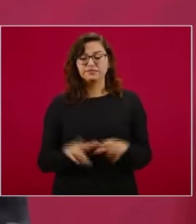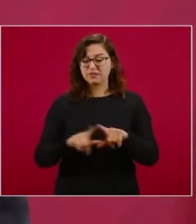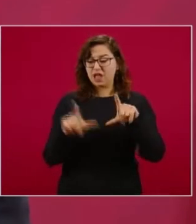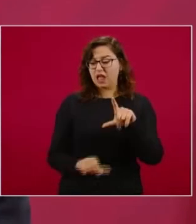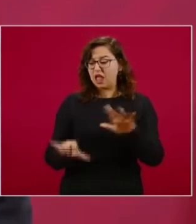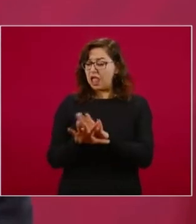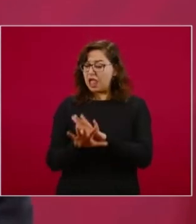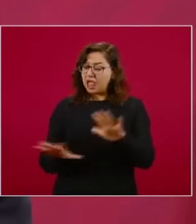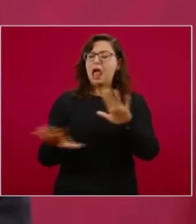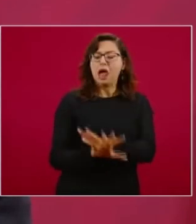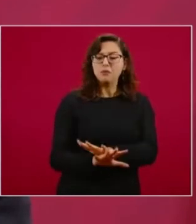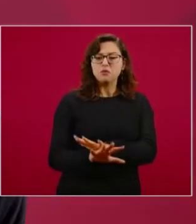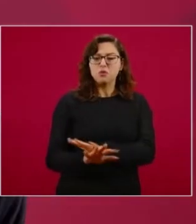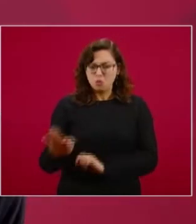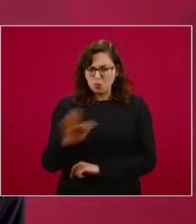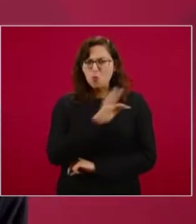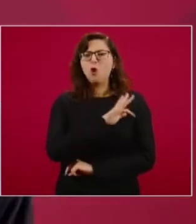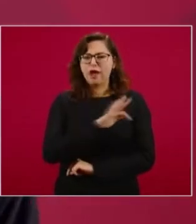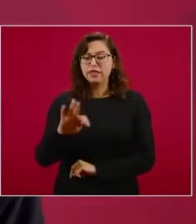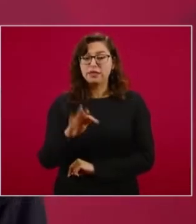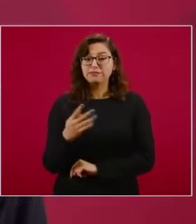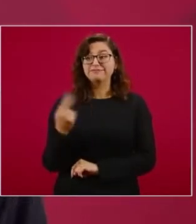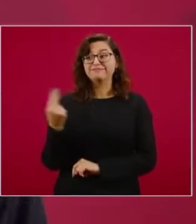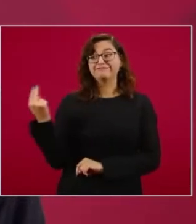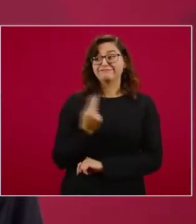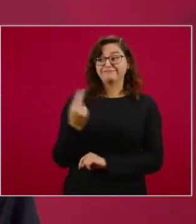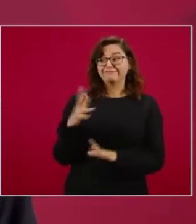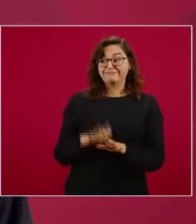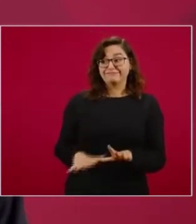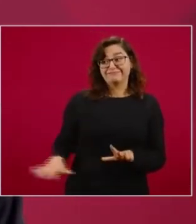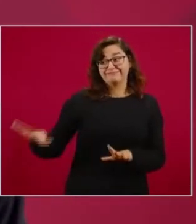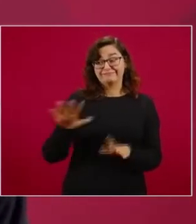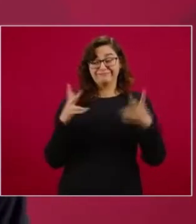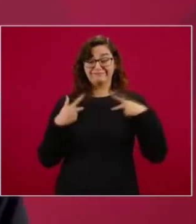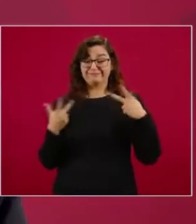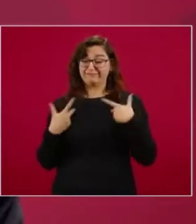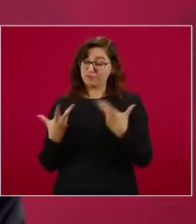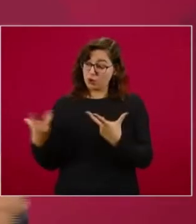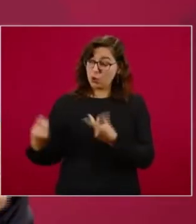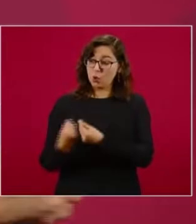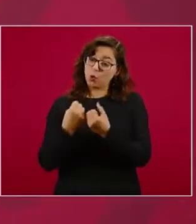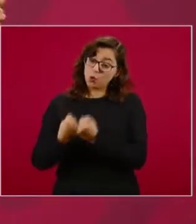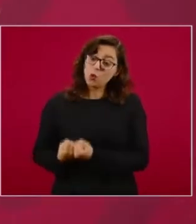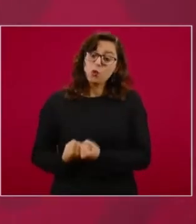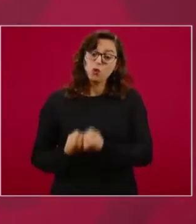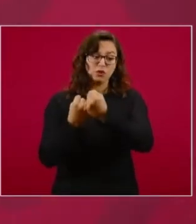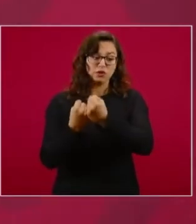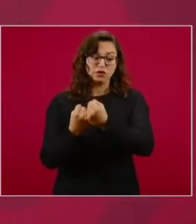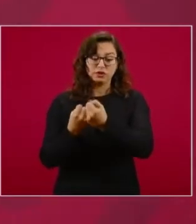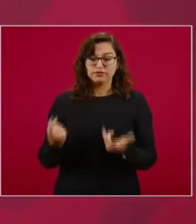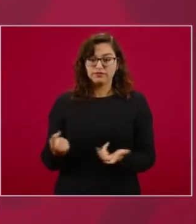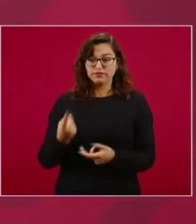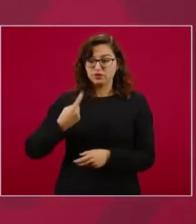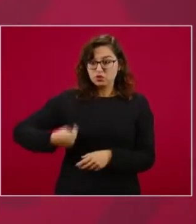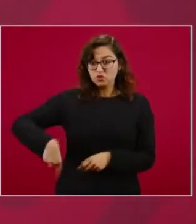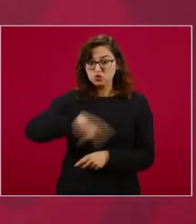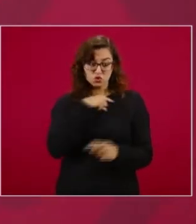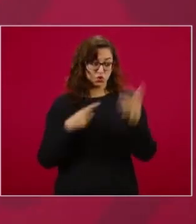pueblo. Y que no se confundan los dirigentes, no debemos nosotros confundirnos.